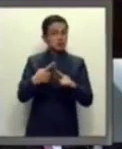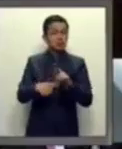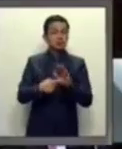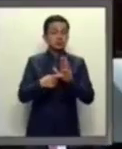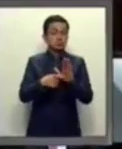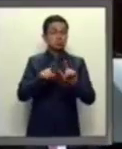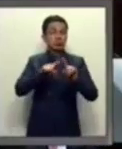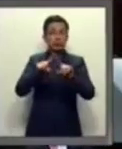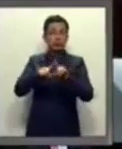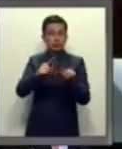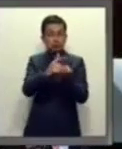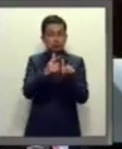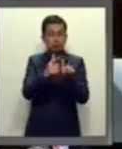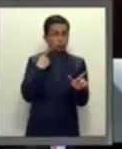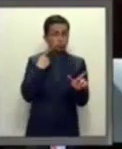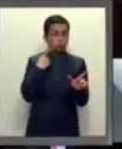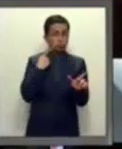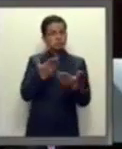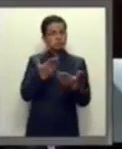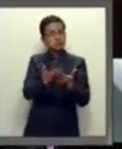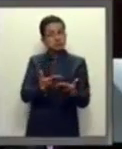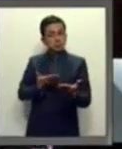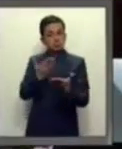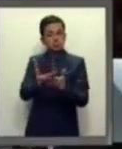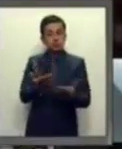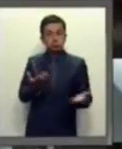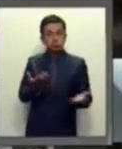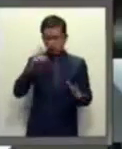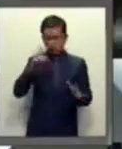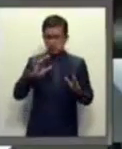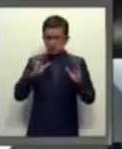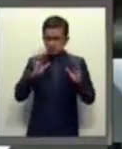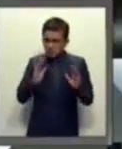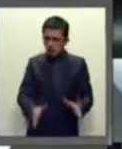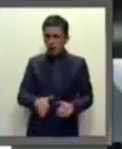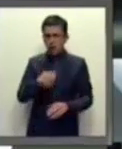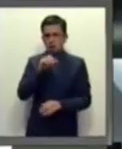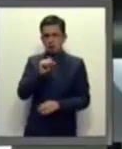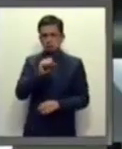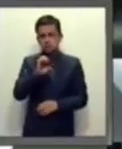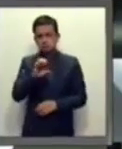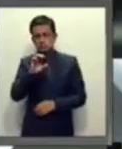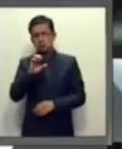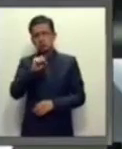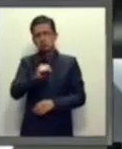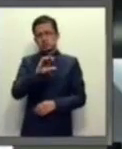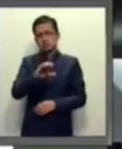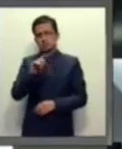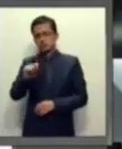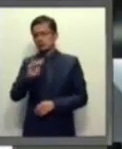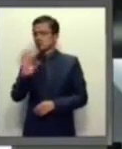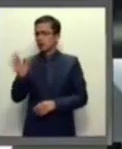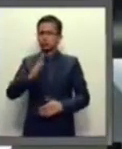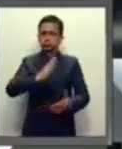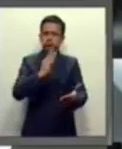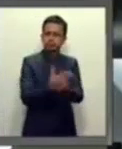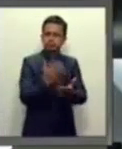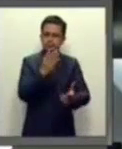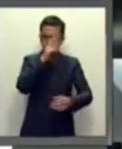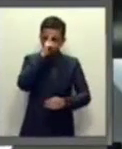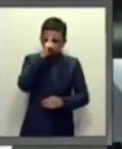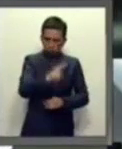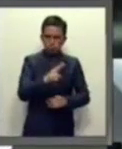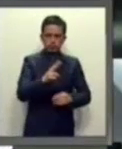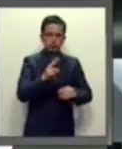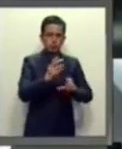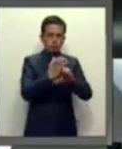diferentes partidos para que definitivamente la dependencia a su cargo se pronuncie por prohibir la circulación